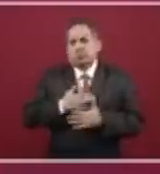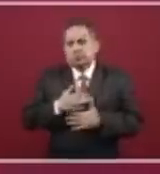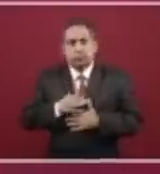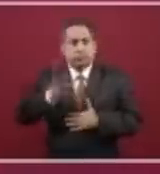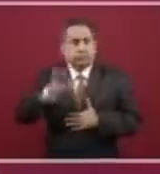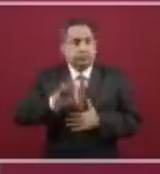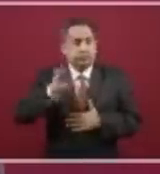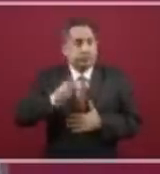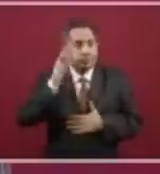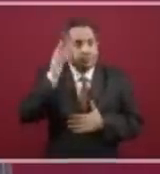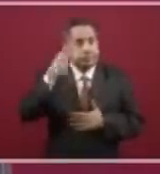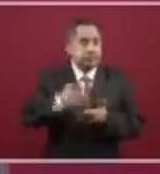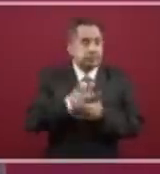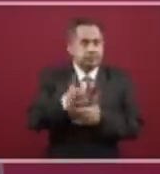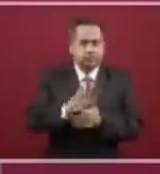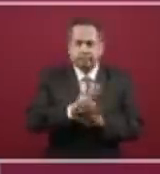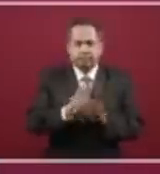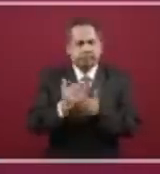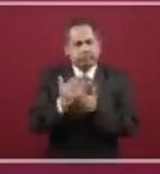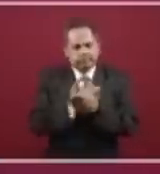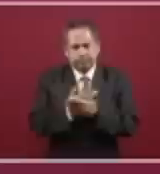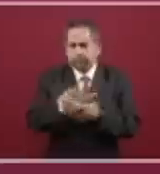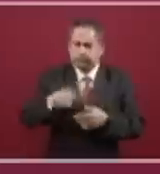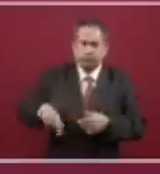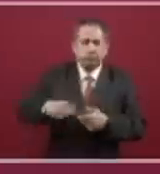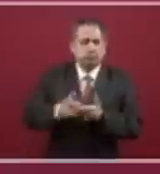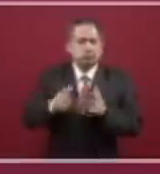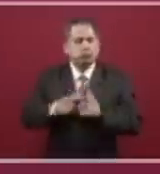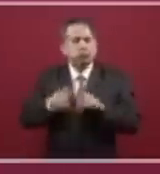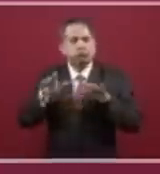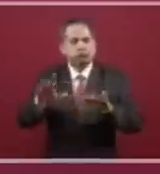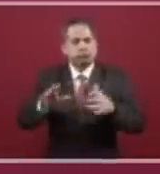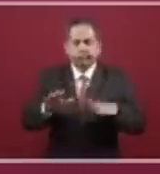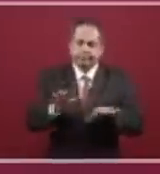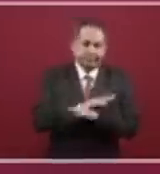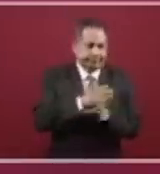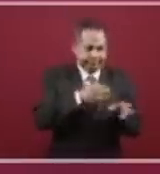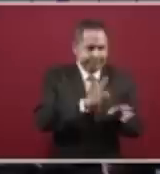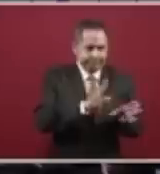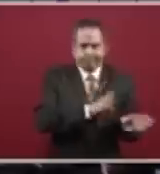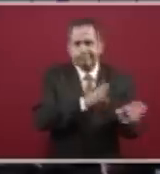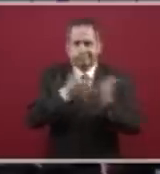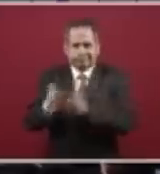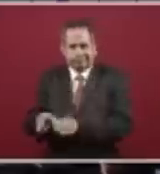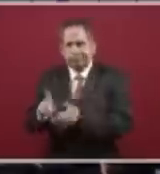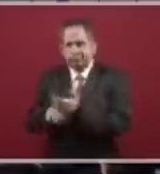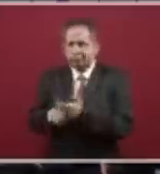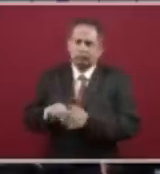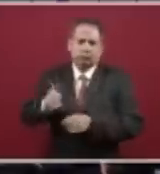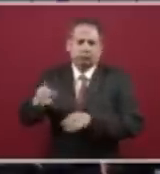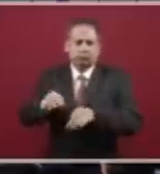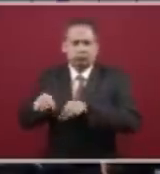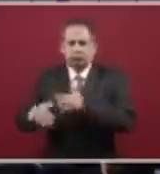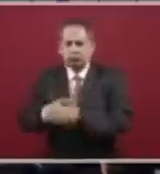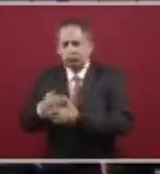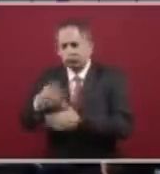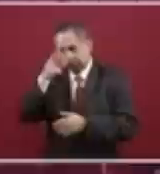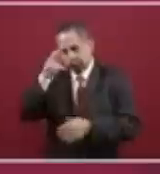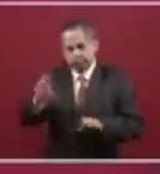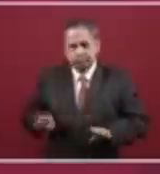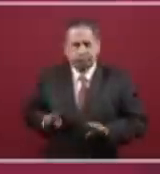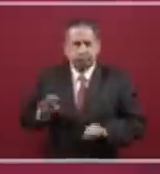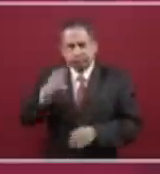a pagar y posibilita al grupo aeroportuario a reorientar su actual su actuar en beneficio de méxico